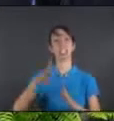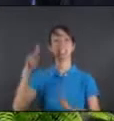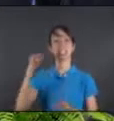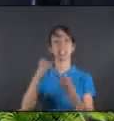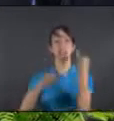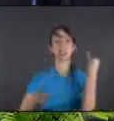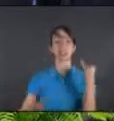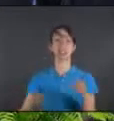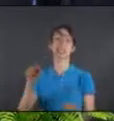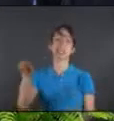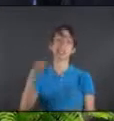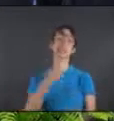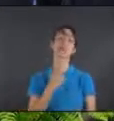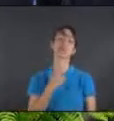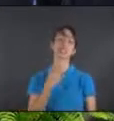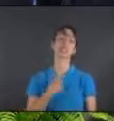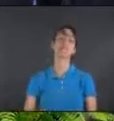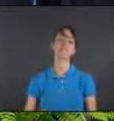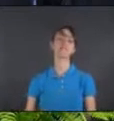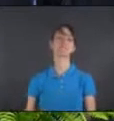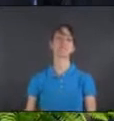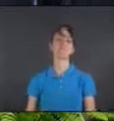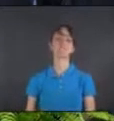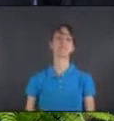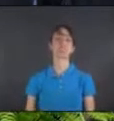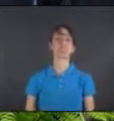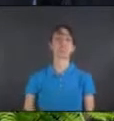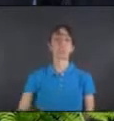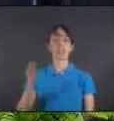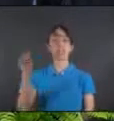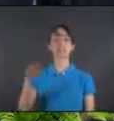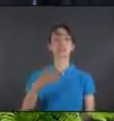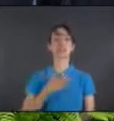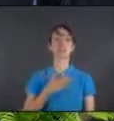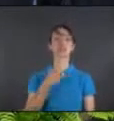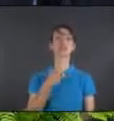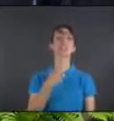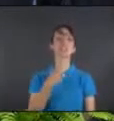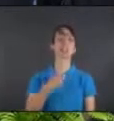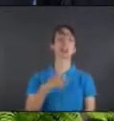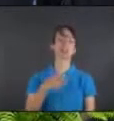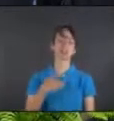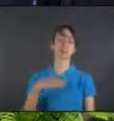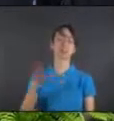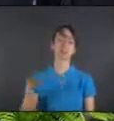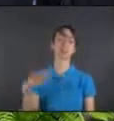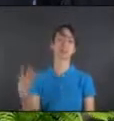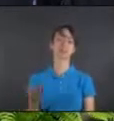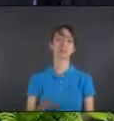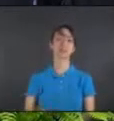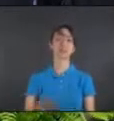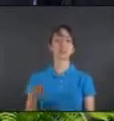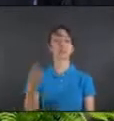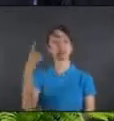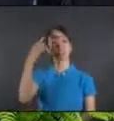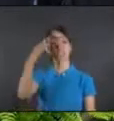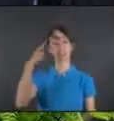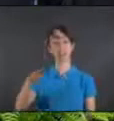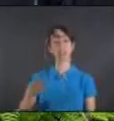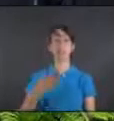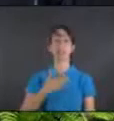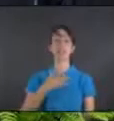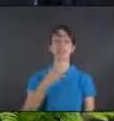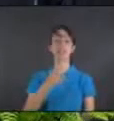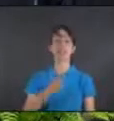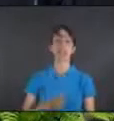esto. Creo que tú quieres que yo haga esta situación que habías ya dejado, hermano. ¿Sabe qué me gustaría a